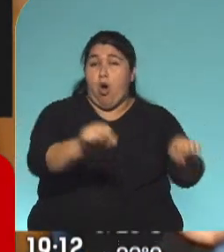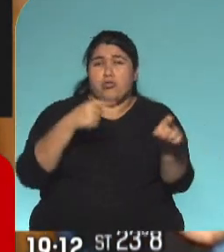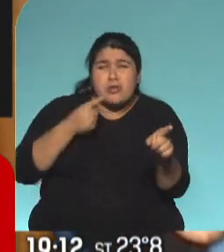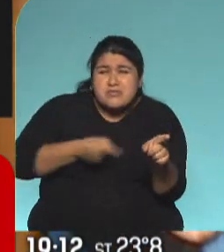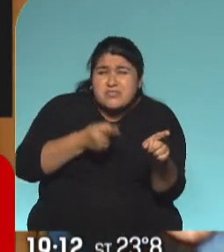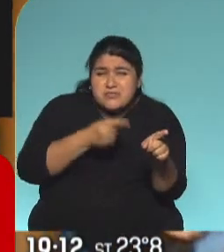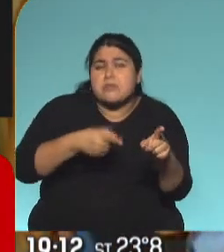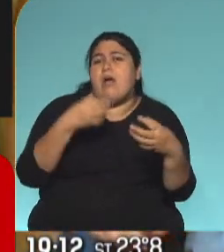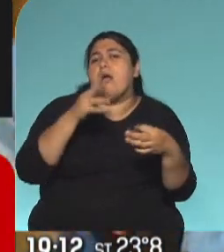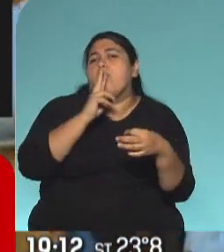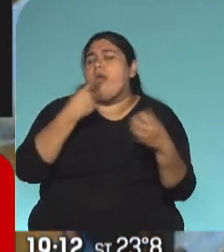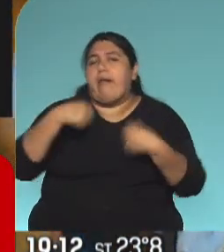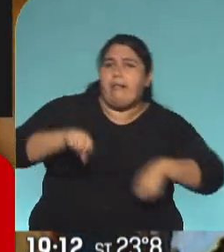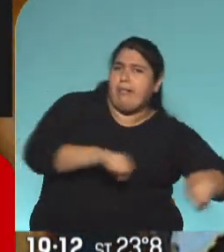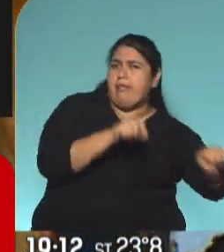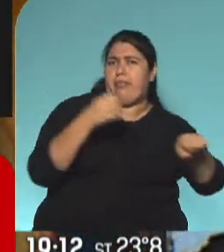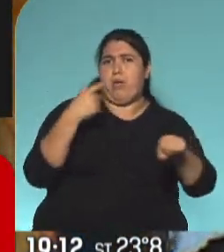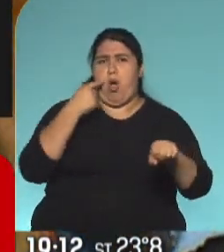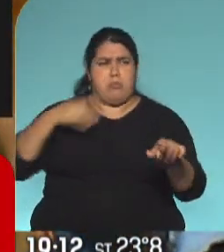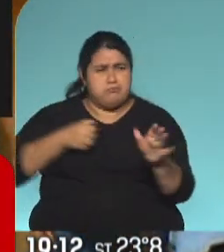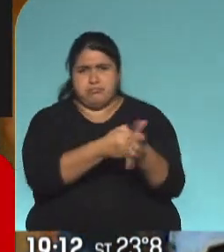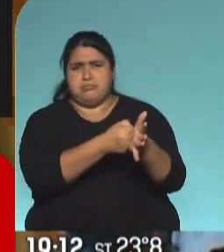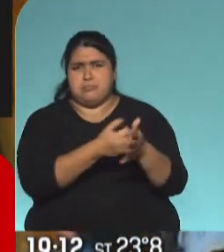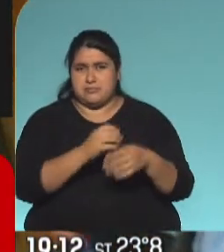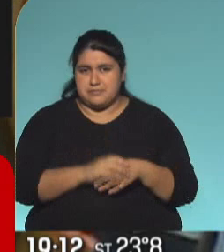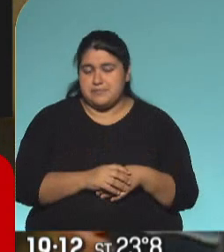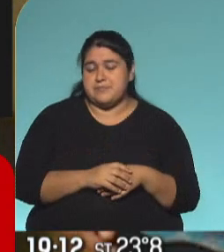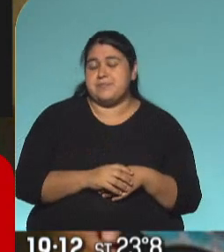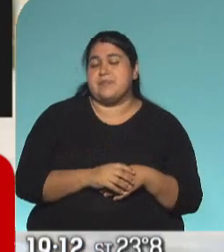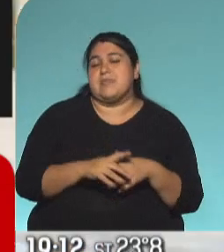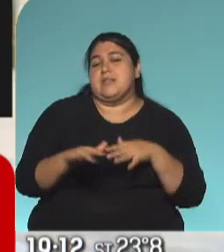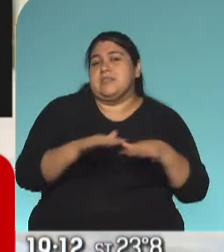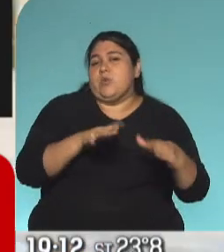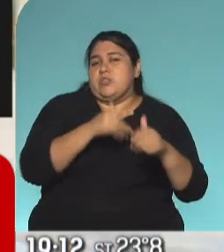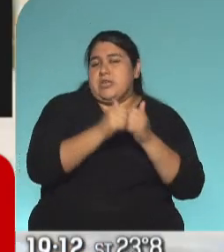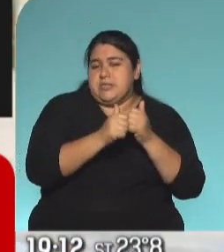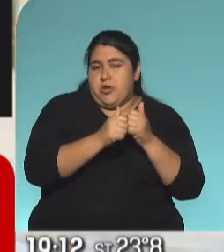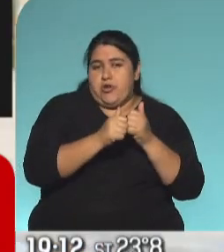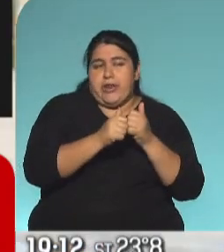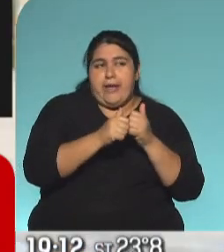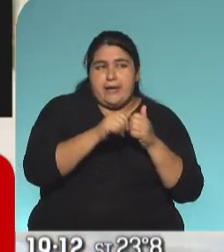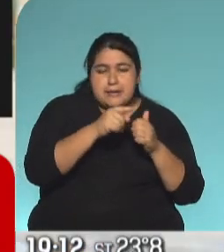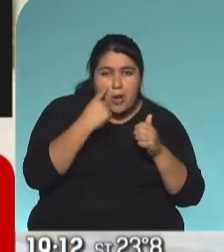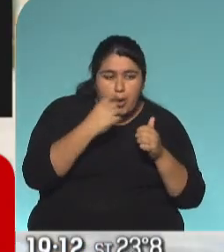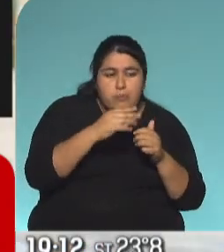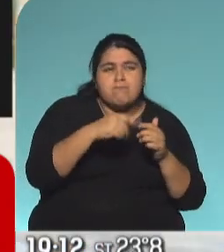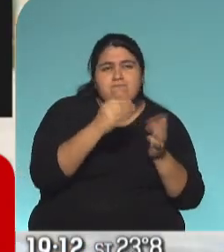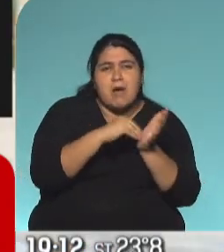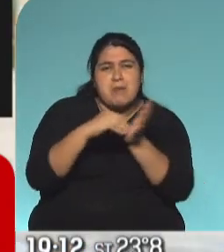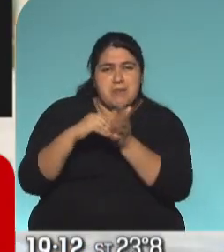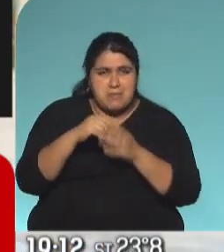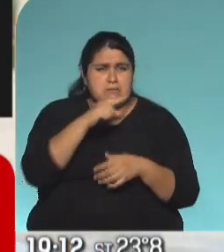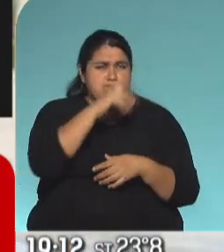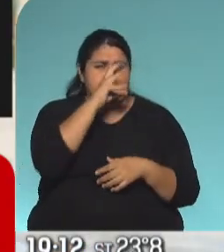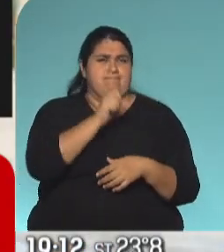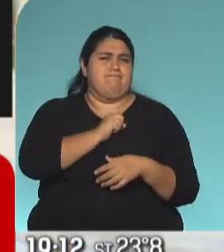se tenía que tirar a un costado. El derrotero de Úrsula no es muy distinto al de otros casos de femicidio. Ella tuvo el